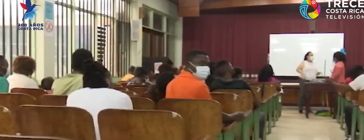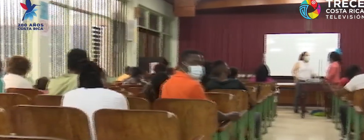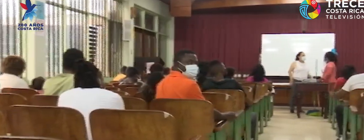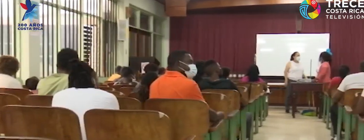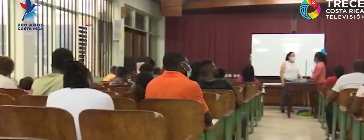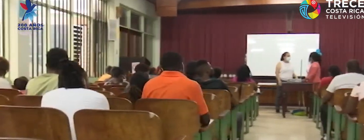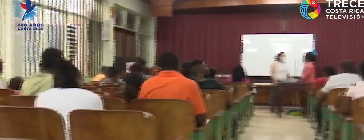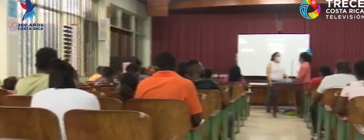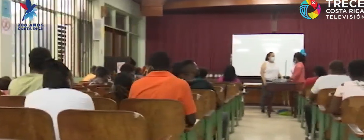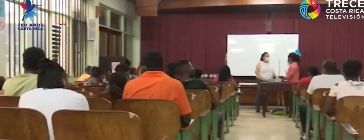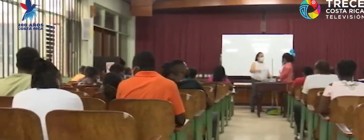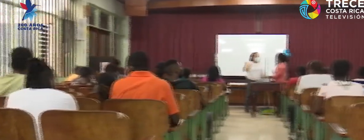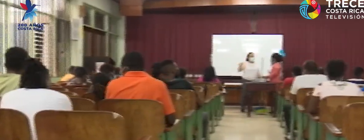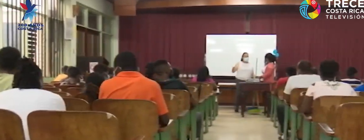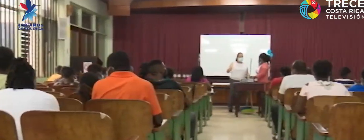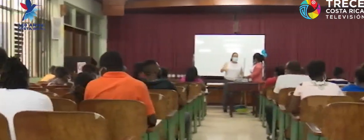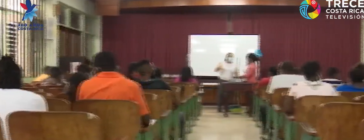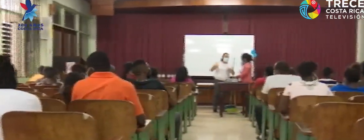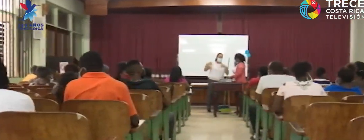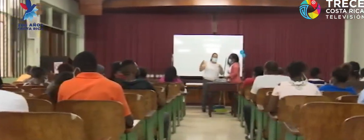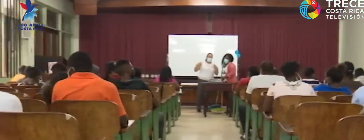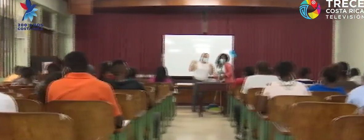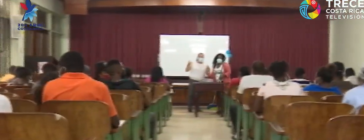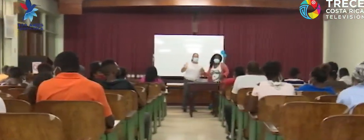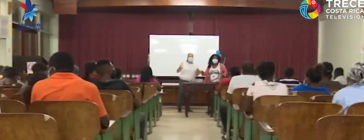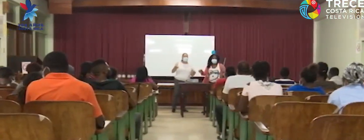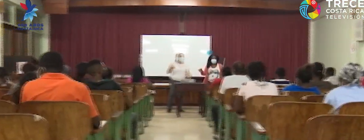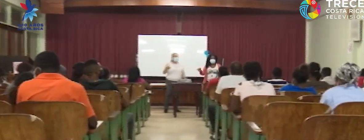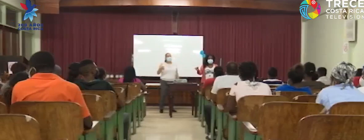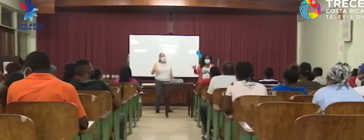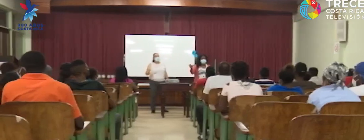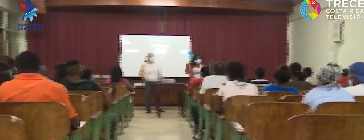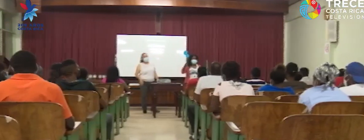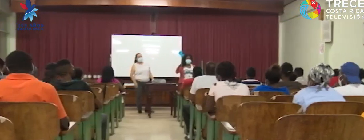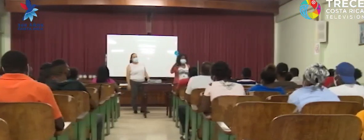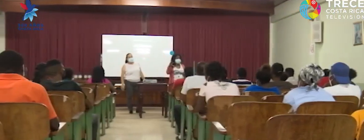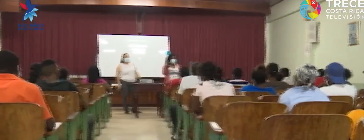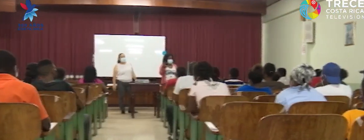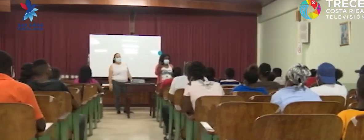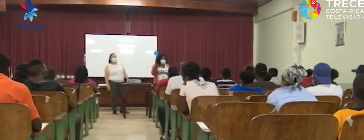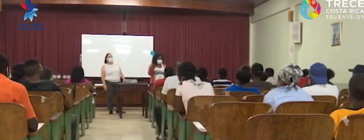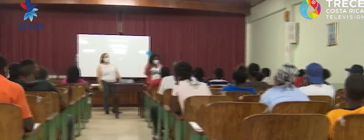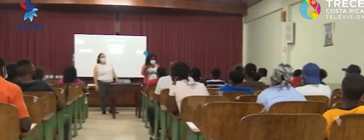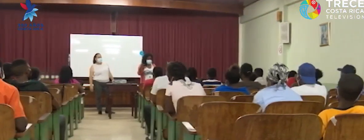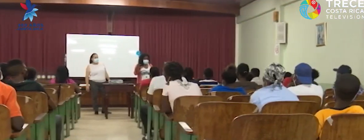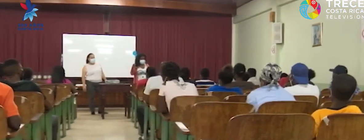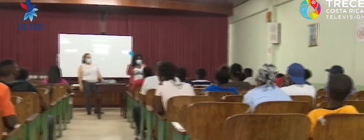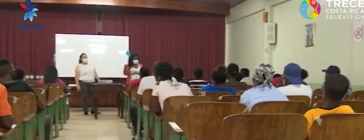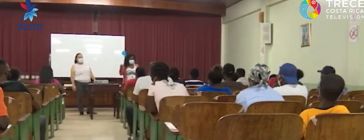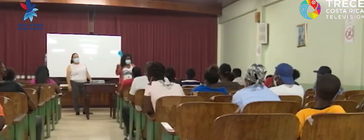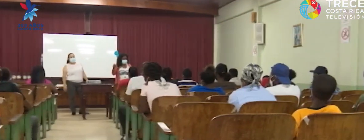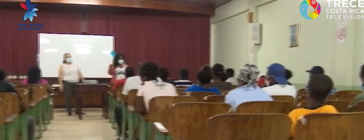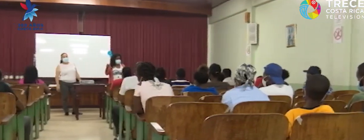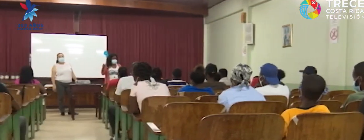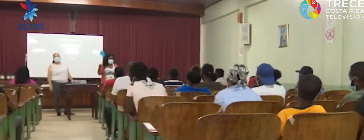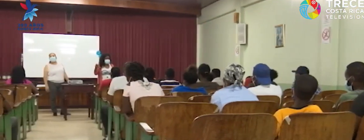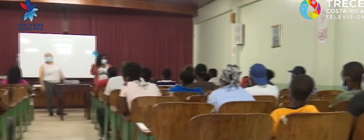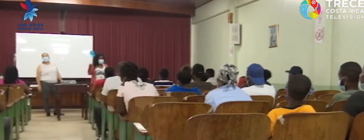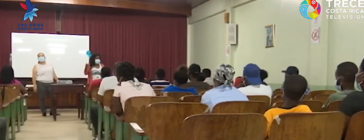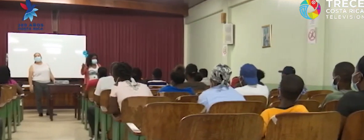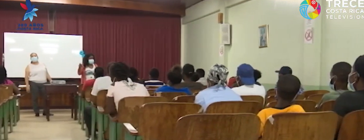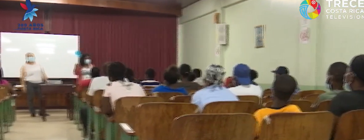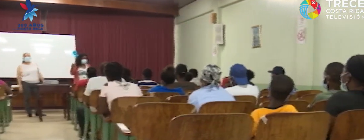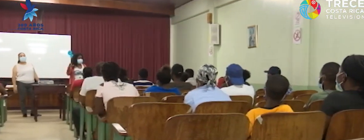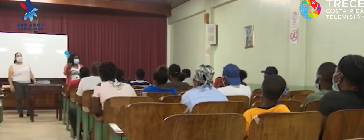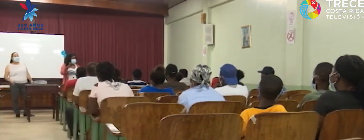casos, Migración se prepara, ya que en las últimas semanas también ha recibido el aumento de solicitudes de refugio de nicaragüenses. Sin embargo,